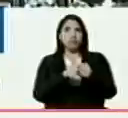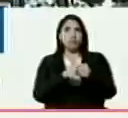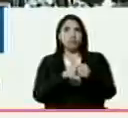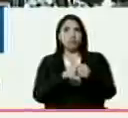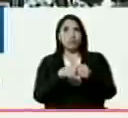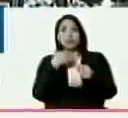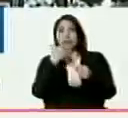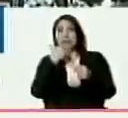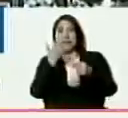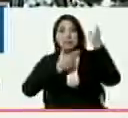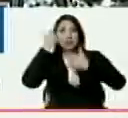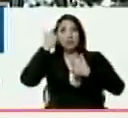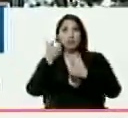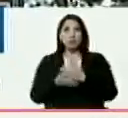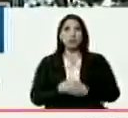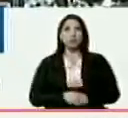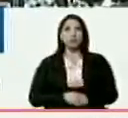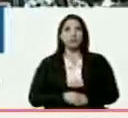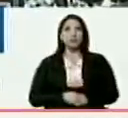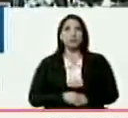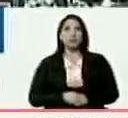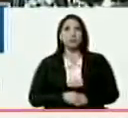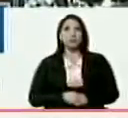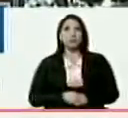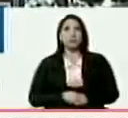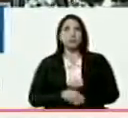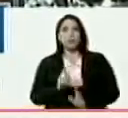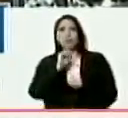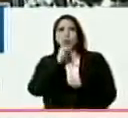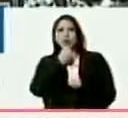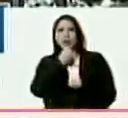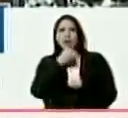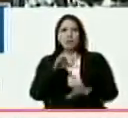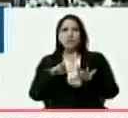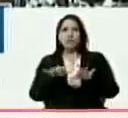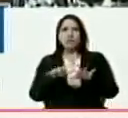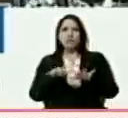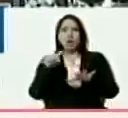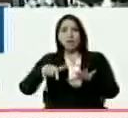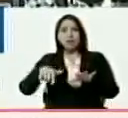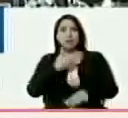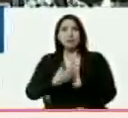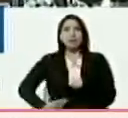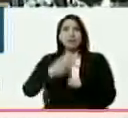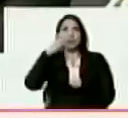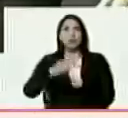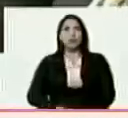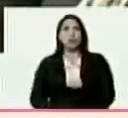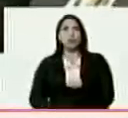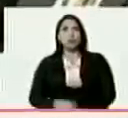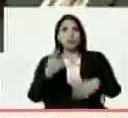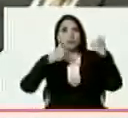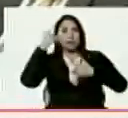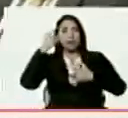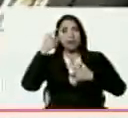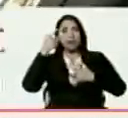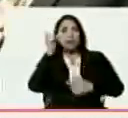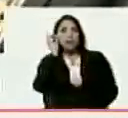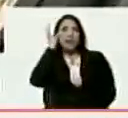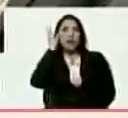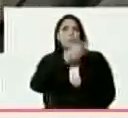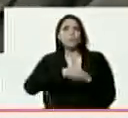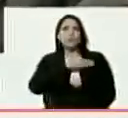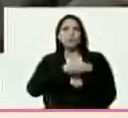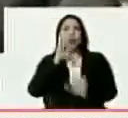cercanas al chavismo. Bloquean sus redes. Aquí el presidente Nicolás Maduro, el comandante Chávez, crearon una misión para la atención de